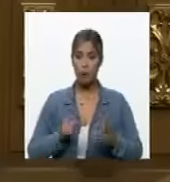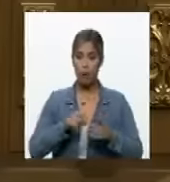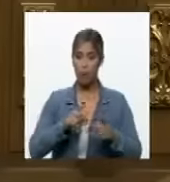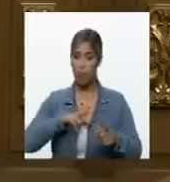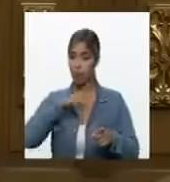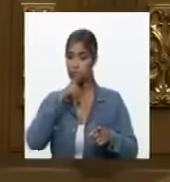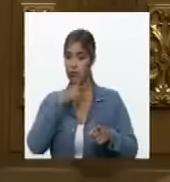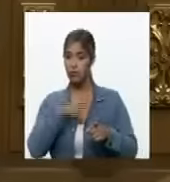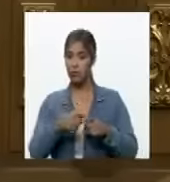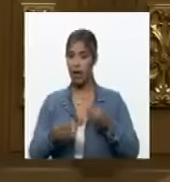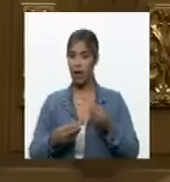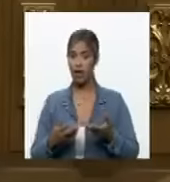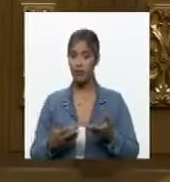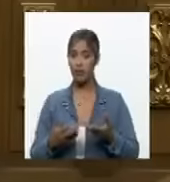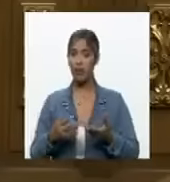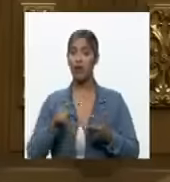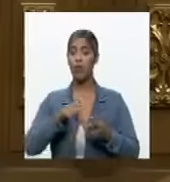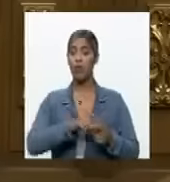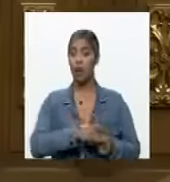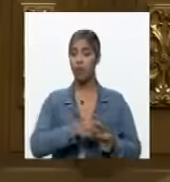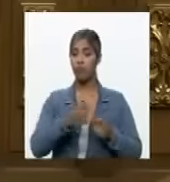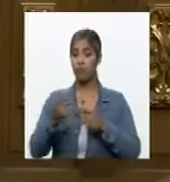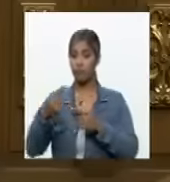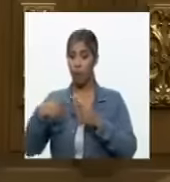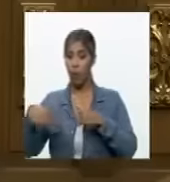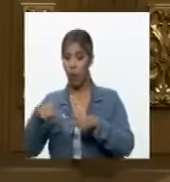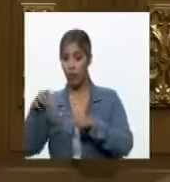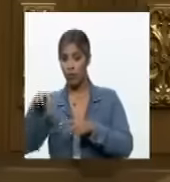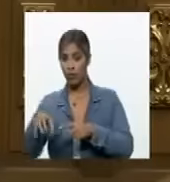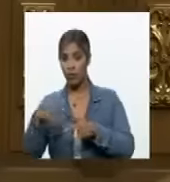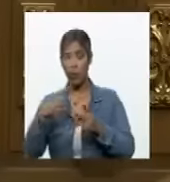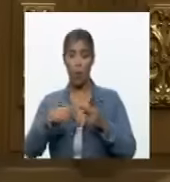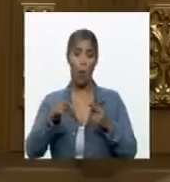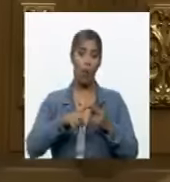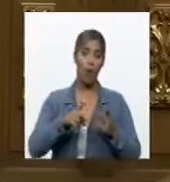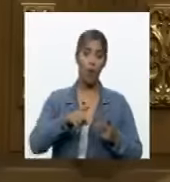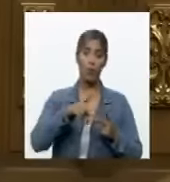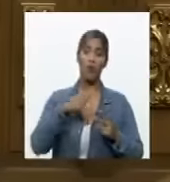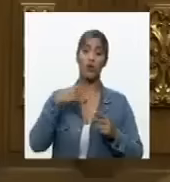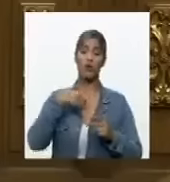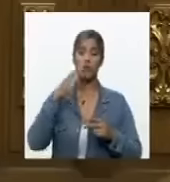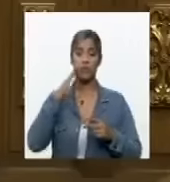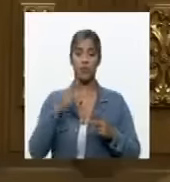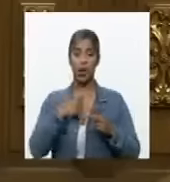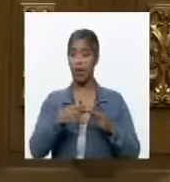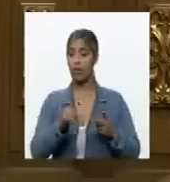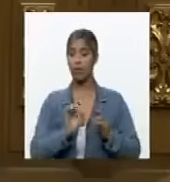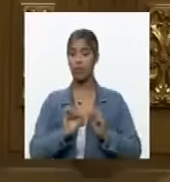dejado. Intentaron llevarlo a Cachipo, no lo recibieron. Intentaron llevarlo a Cuartel San Carlos, tampoco.